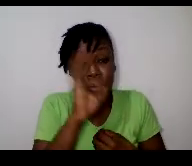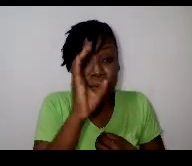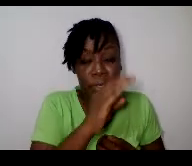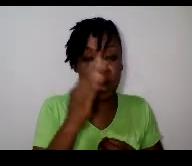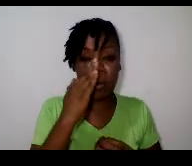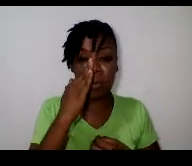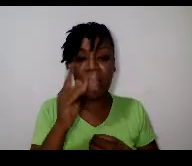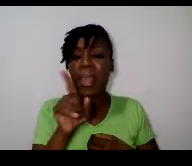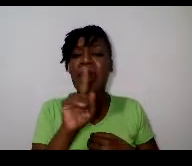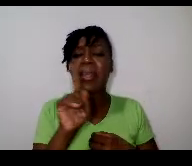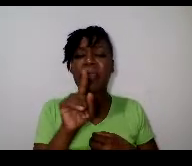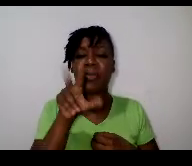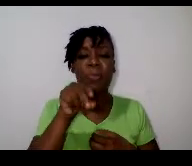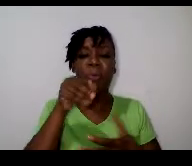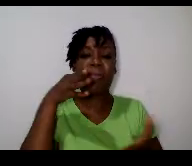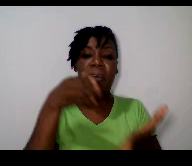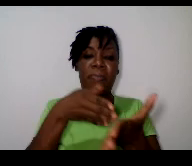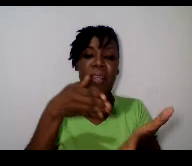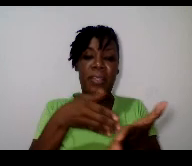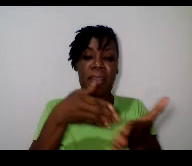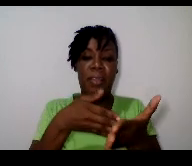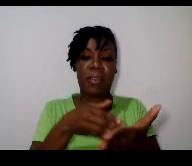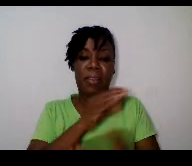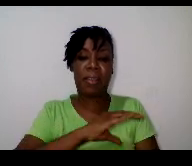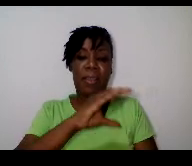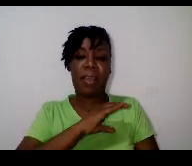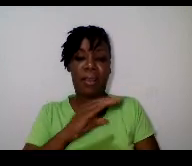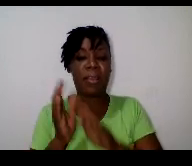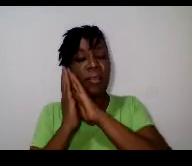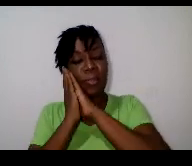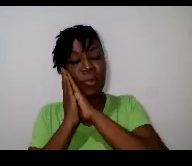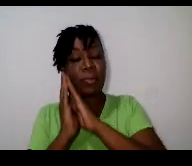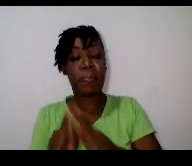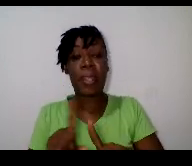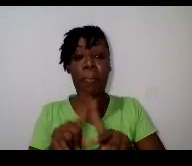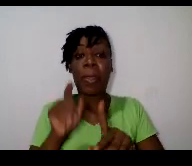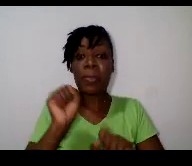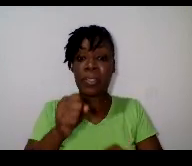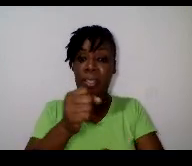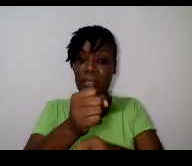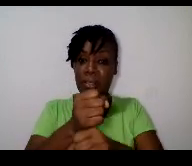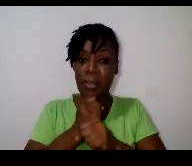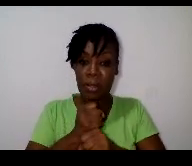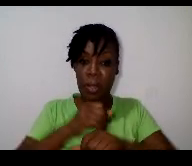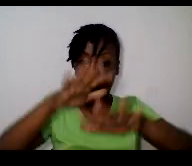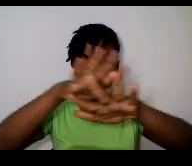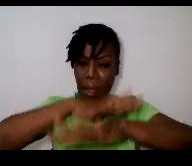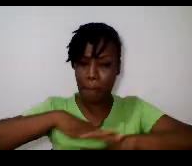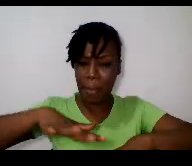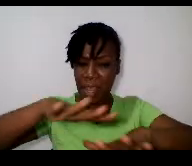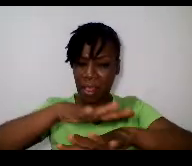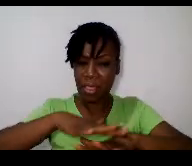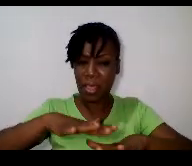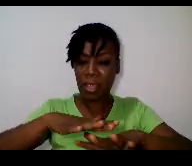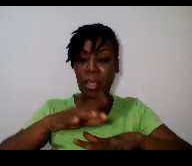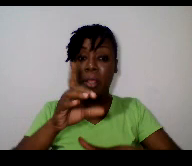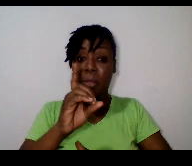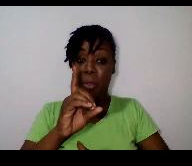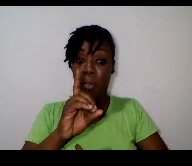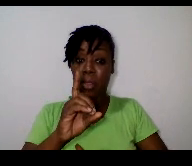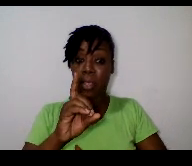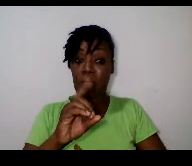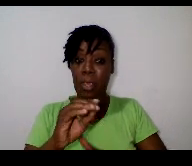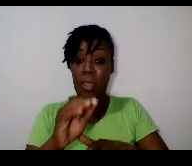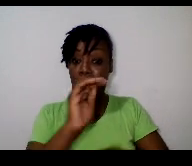la calidad. Él va a volver a conciliar el sueño, pero tenemos que asegurarnos que el ambiente en el que el niño duerma tenga todas